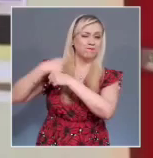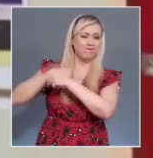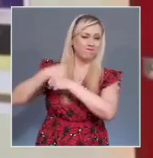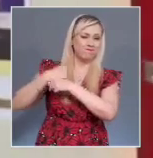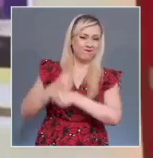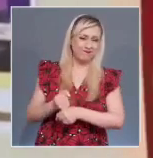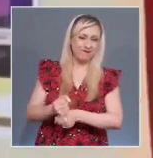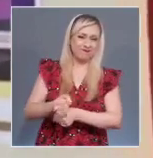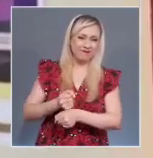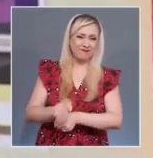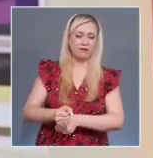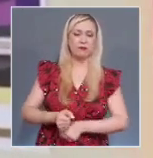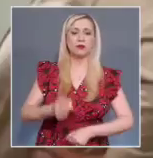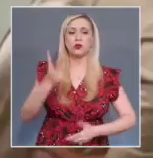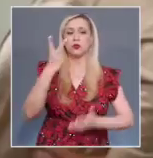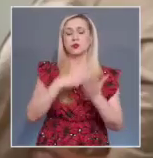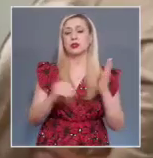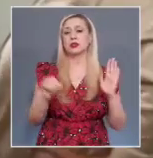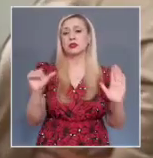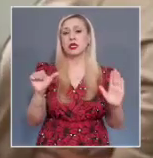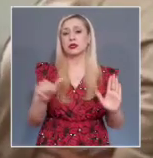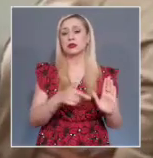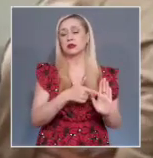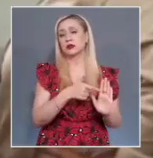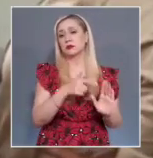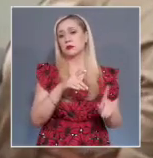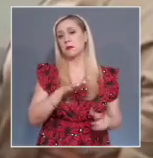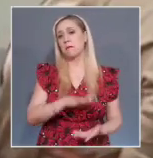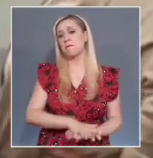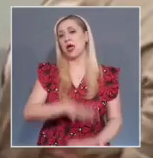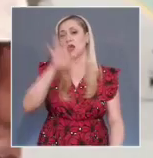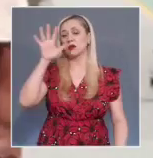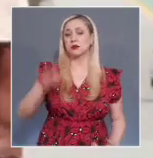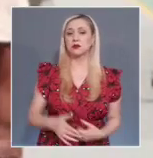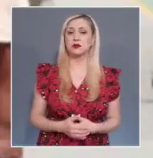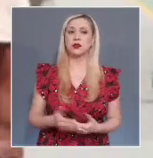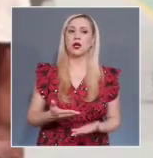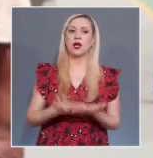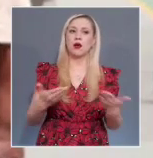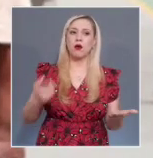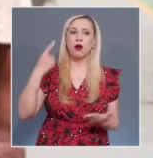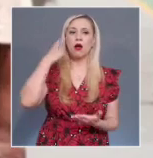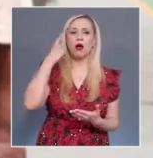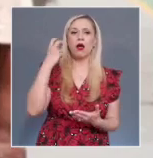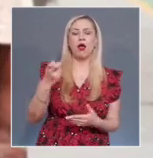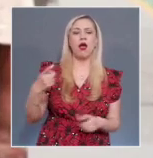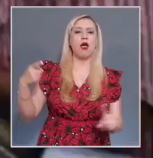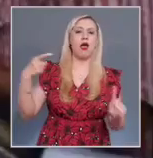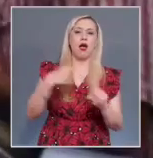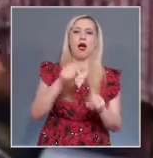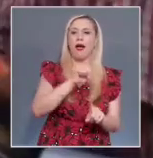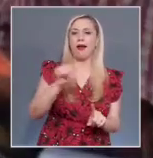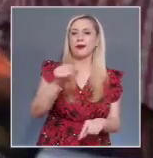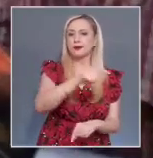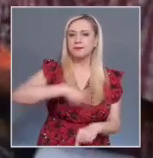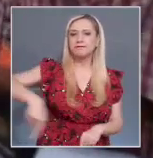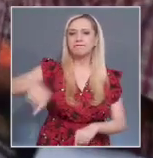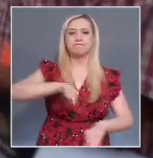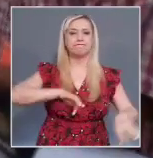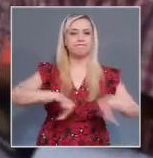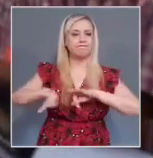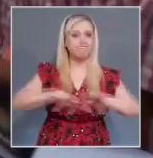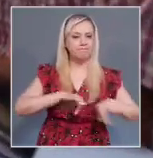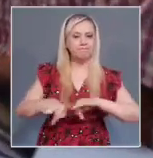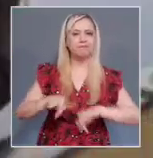el 2016. El programa de prevención de este fenómeno va dirigido principalmente a funcionarios del Instituto Nacional